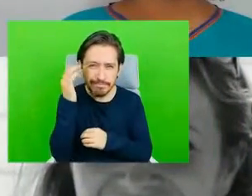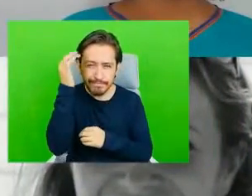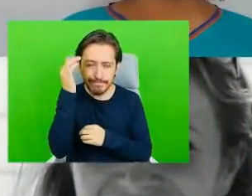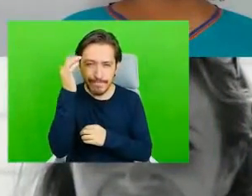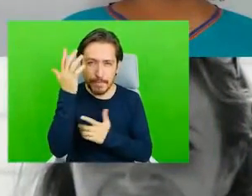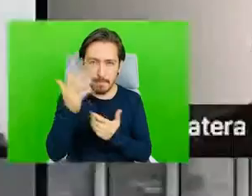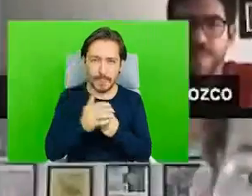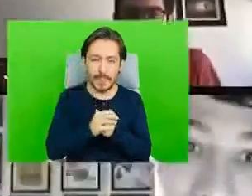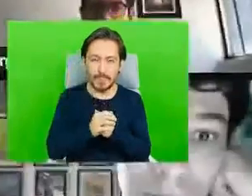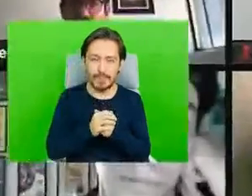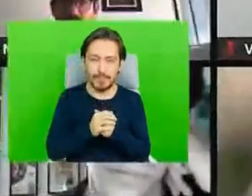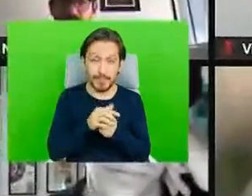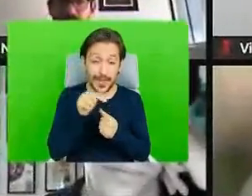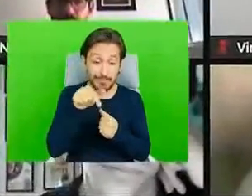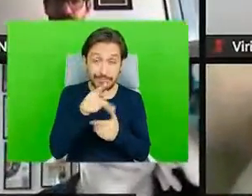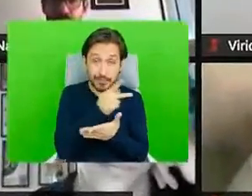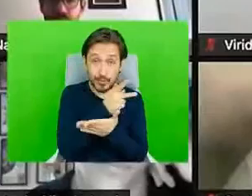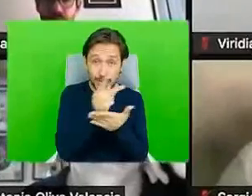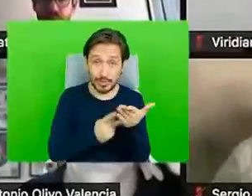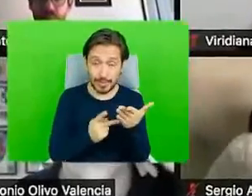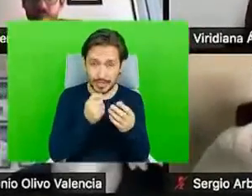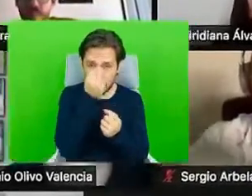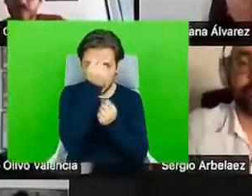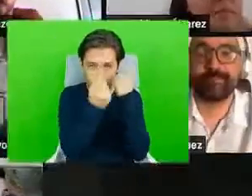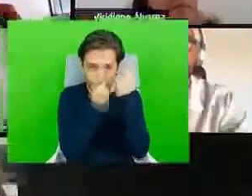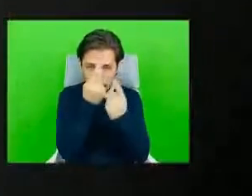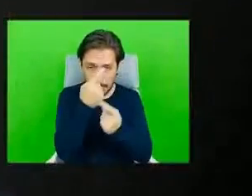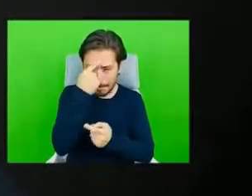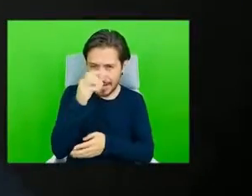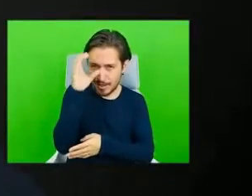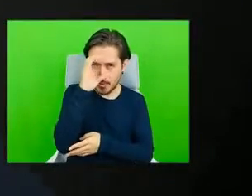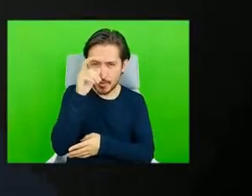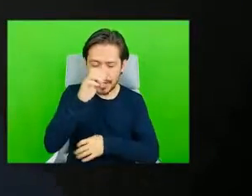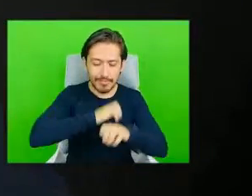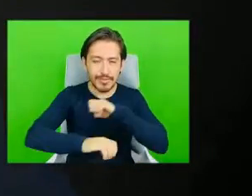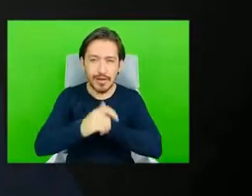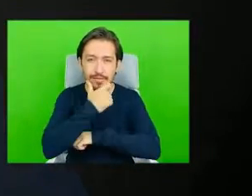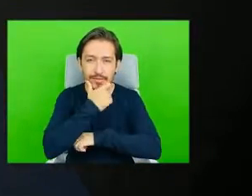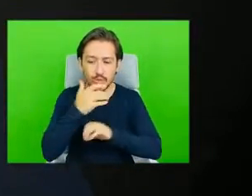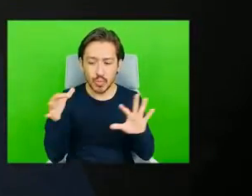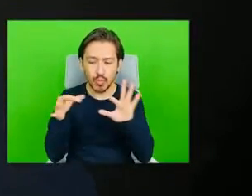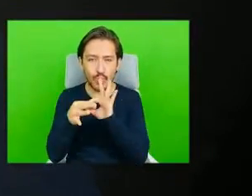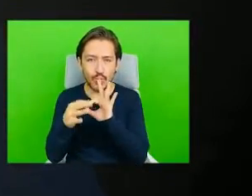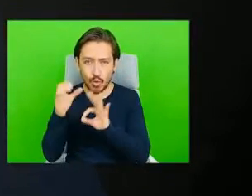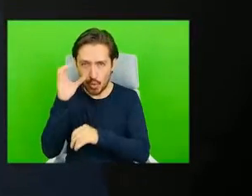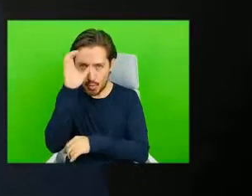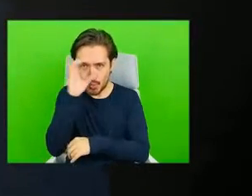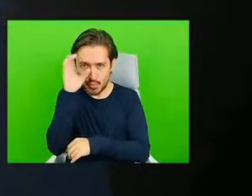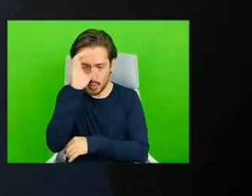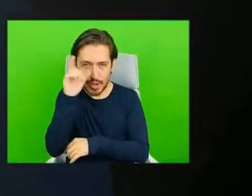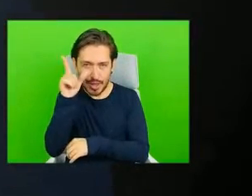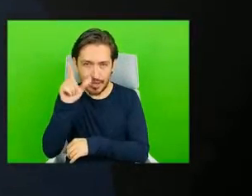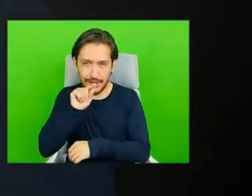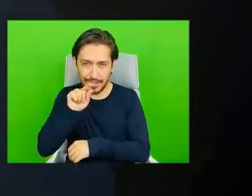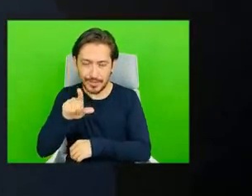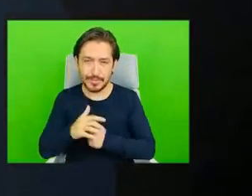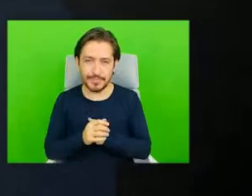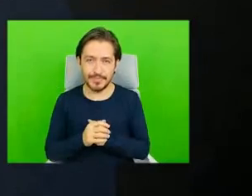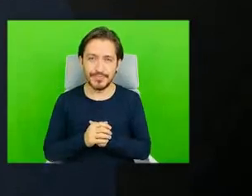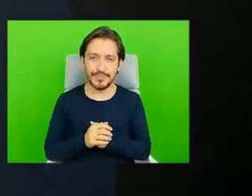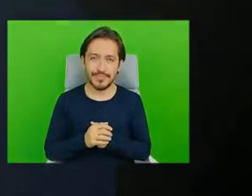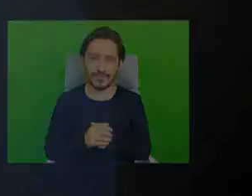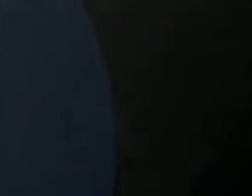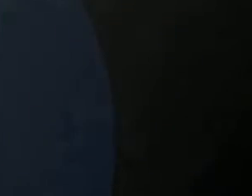del programa Innovación para la Cultura, realizado por el British Council en México en alianza